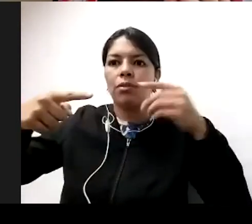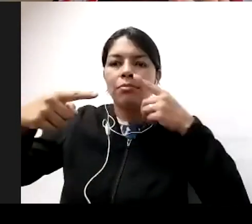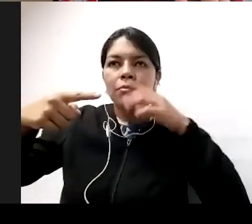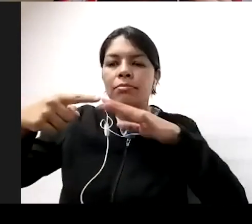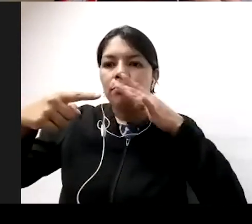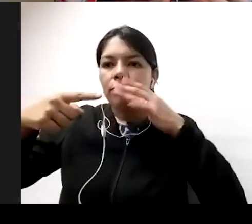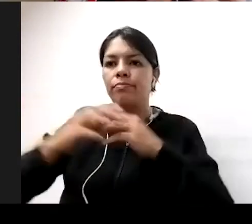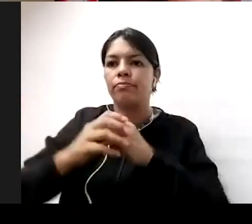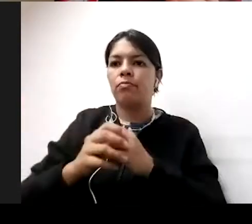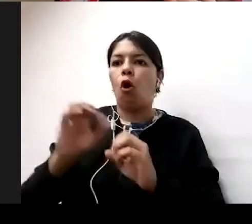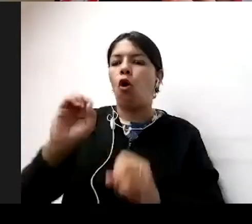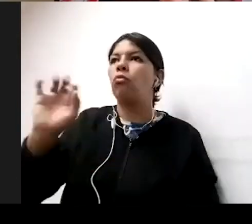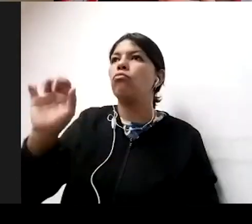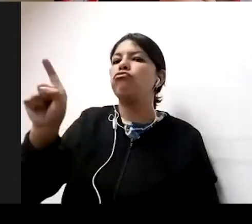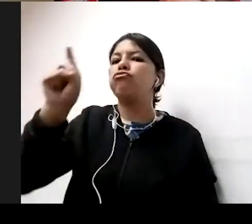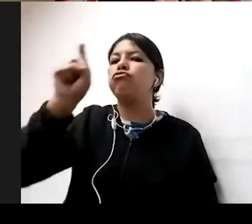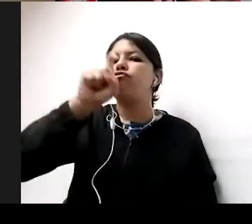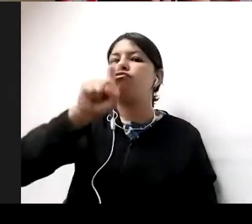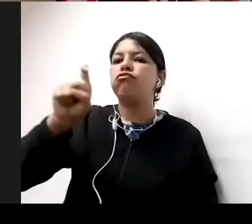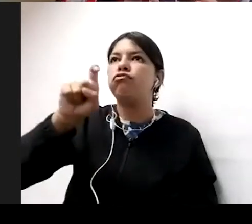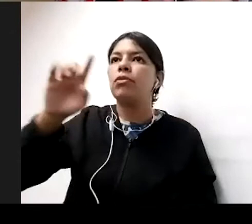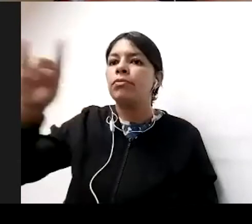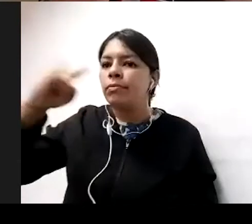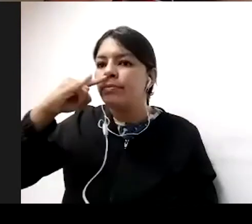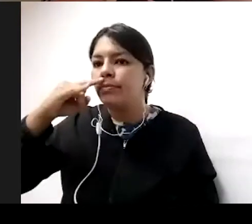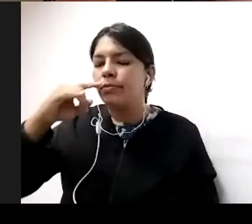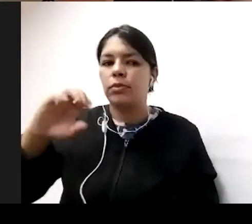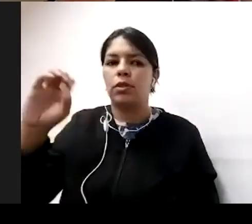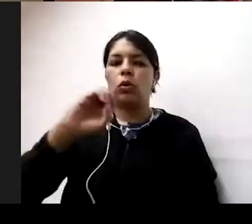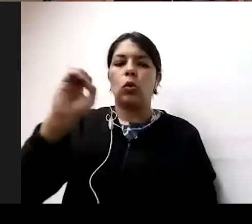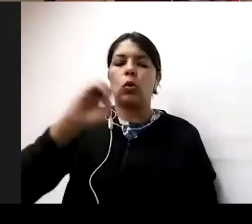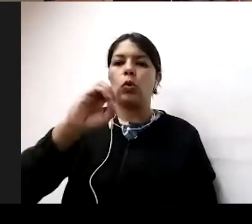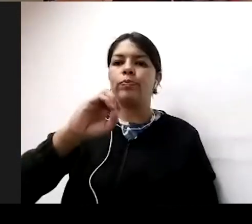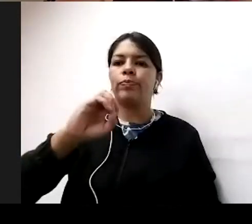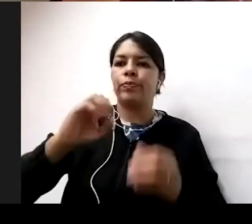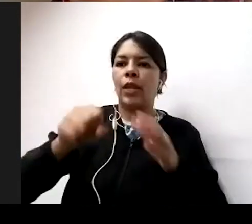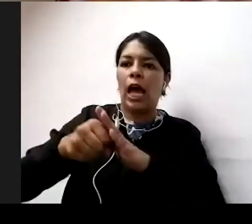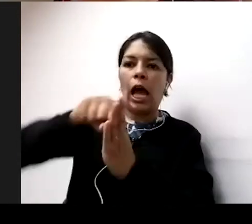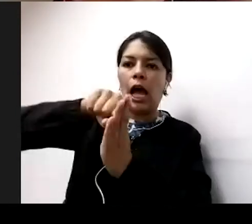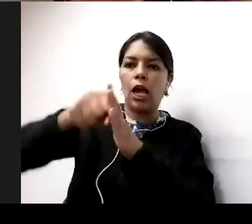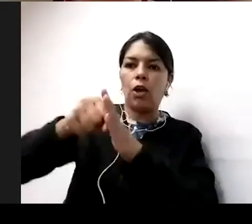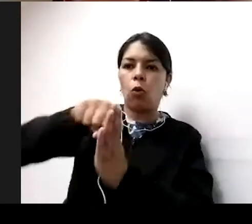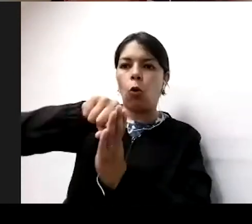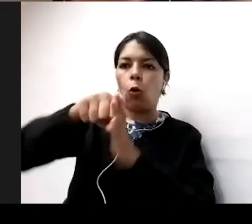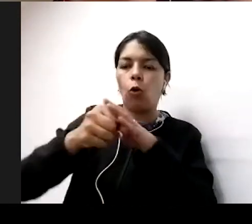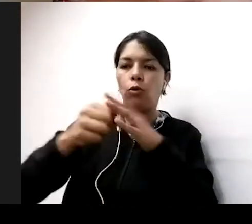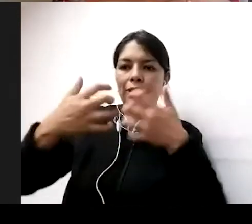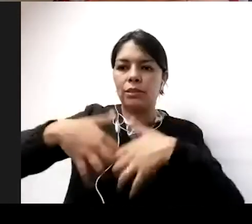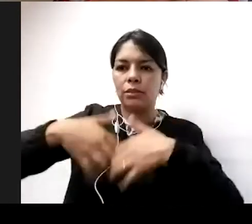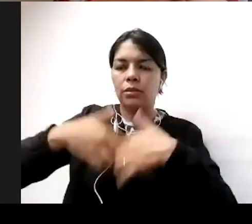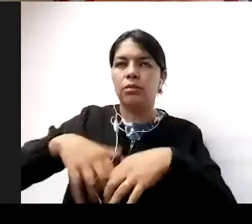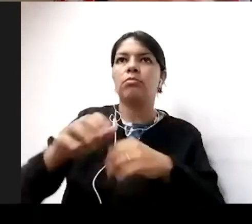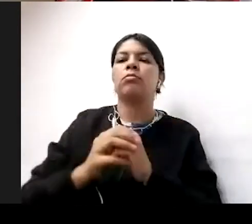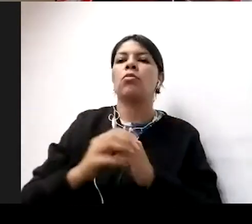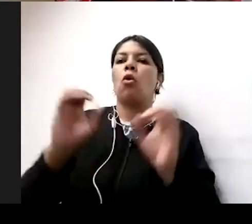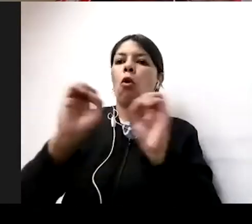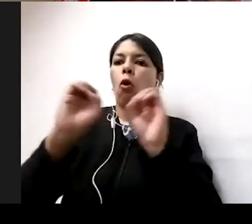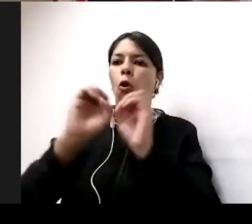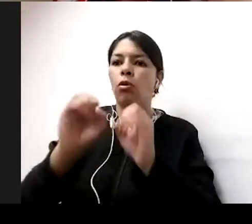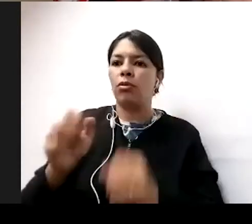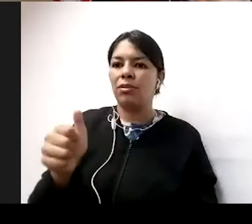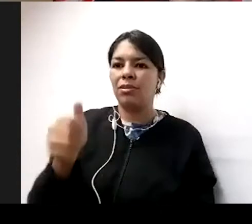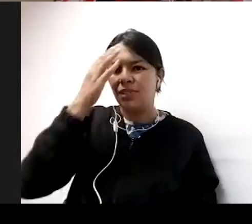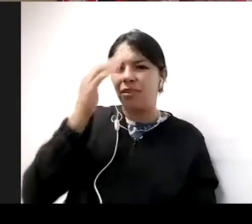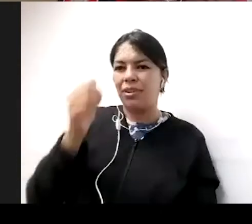alcohol industrial, cloroformo, el gas que tienen o el líquido que tienen los encendedores por